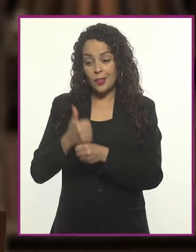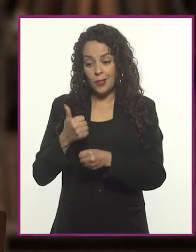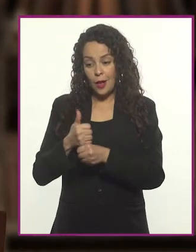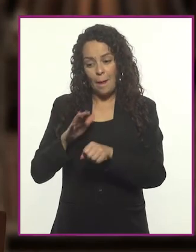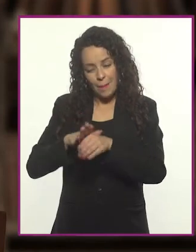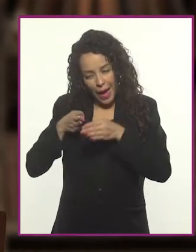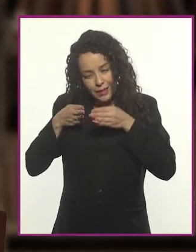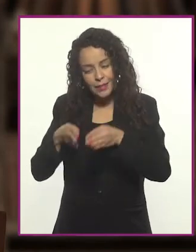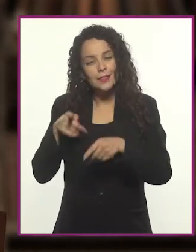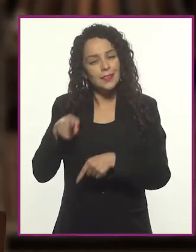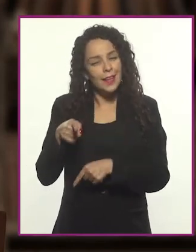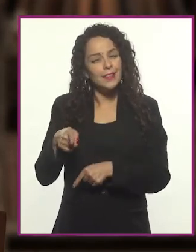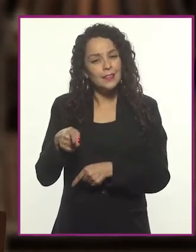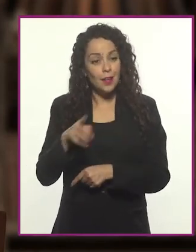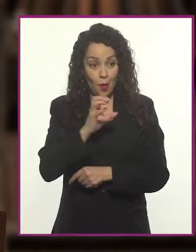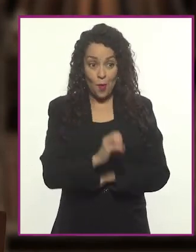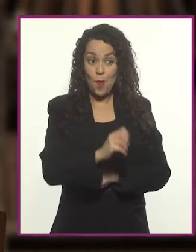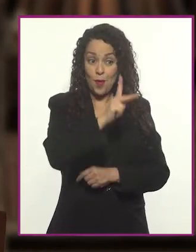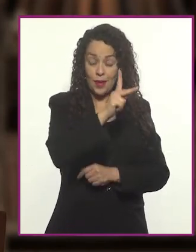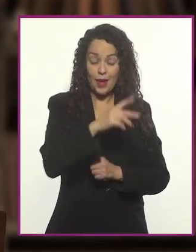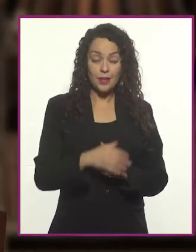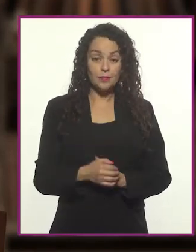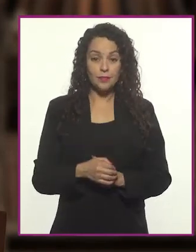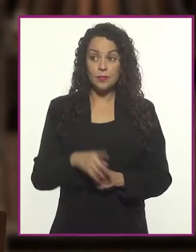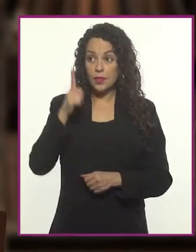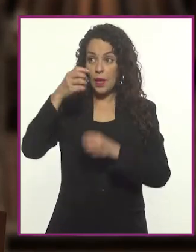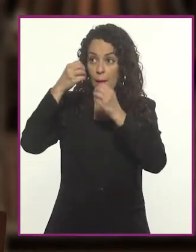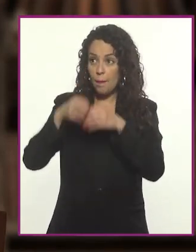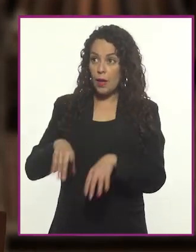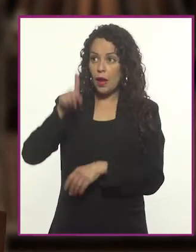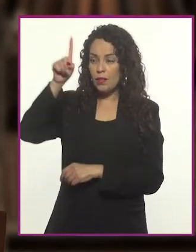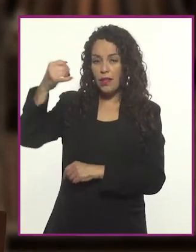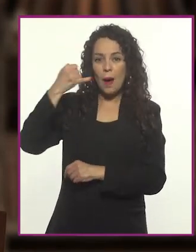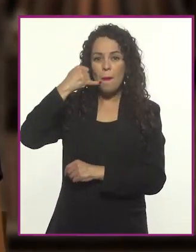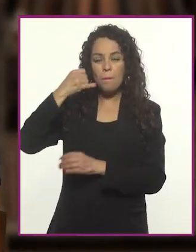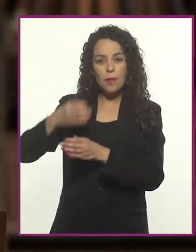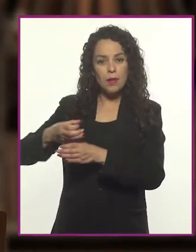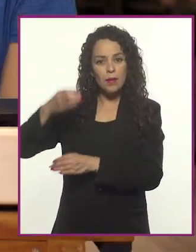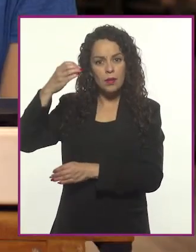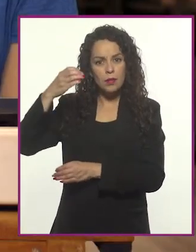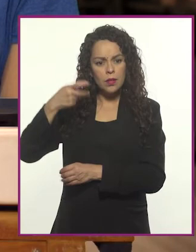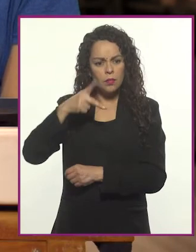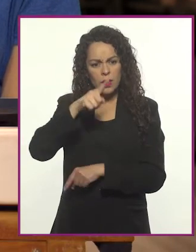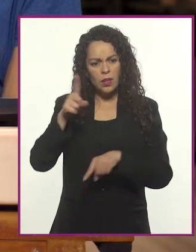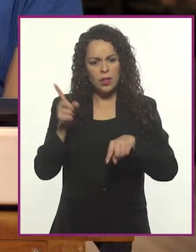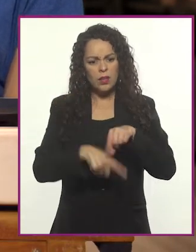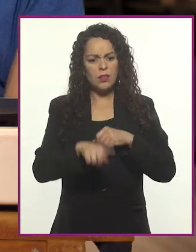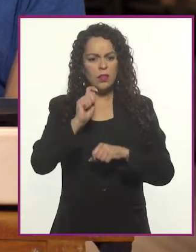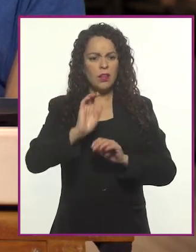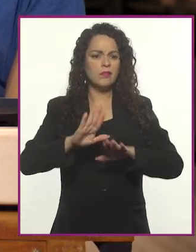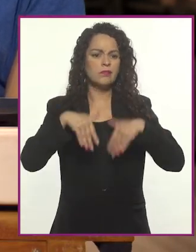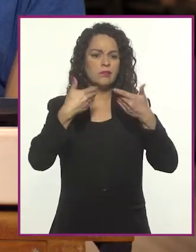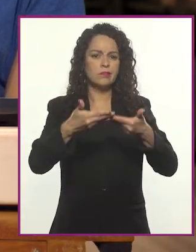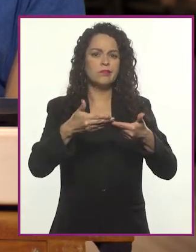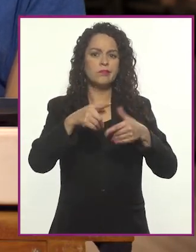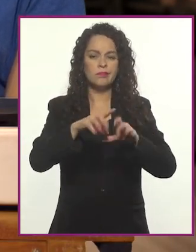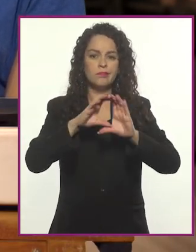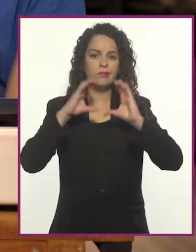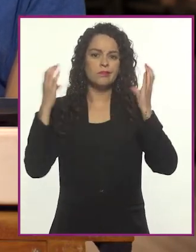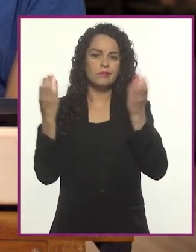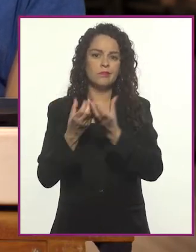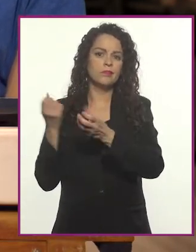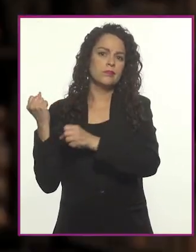Ok. Desde que se perdieron en San Juan de Letrán. Oye, pero quitaste la parte de la llegada al estadio de